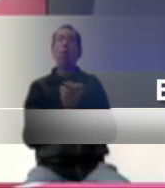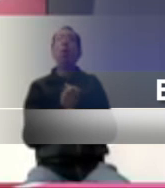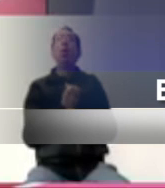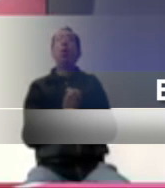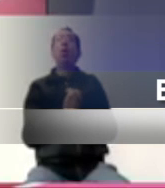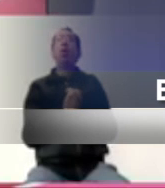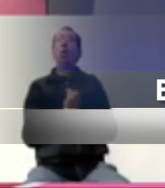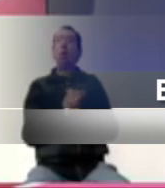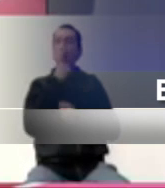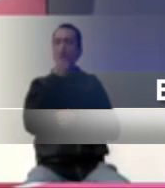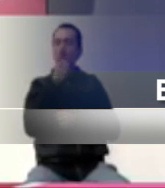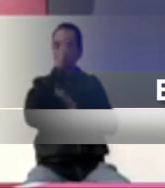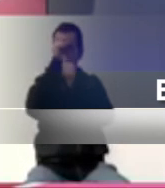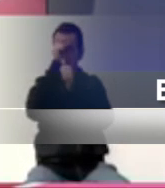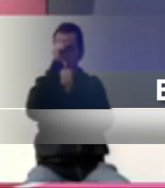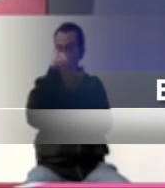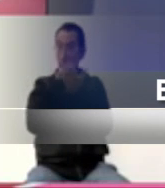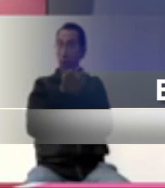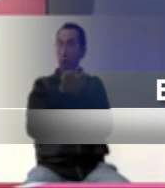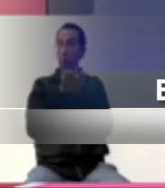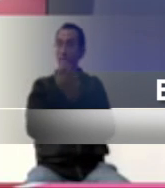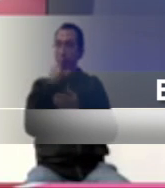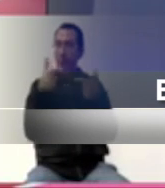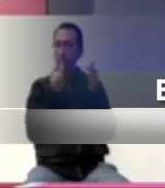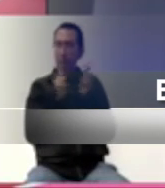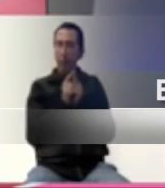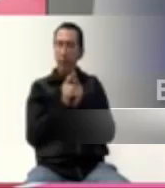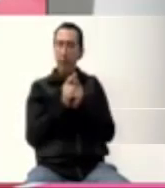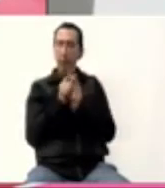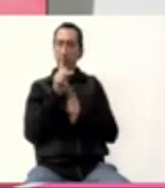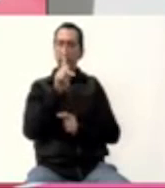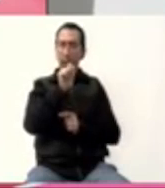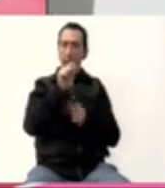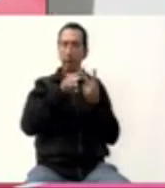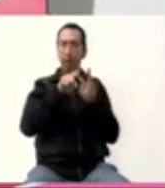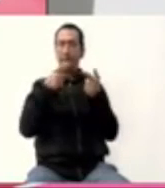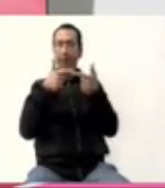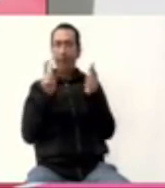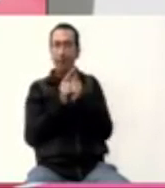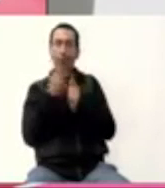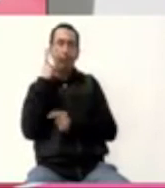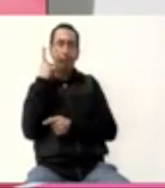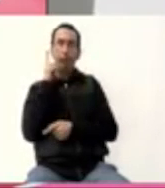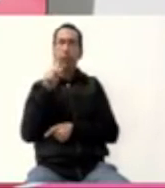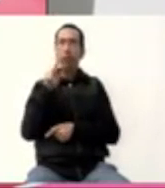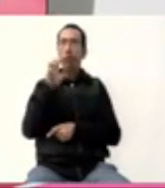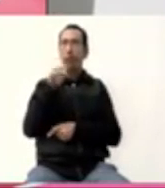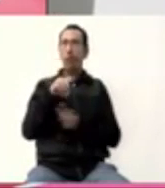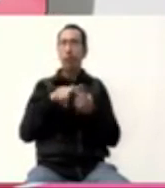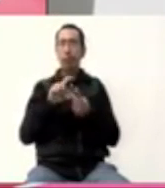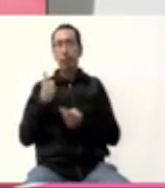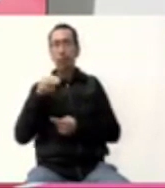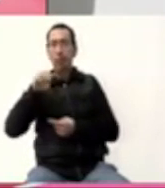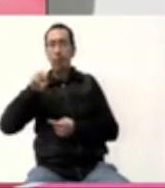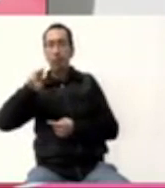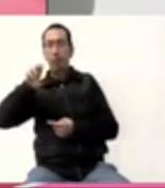con la situación que se ha suscitado en virtud de que el Partido del Trabajo, el Partido Verde Ecologista y Morena no dieron